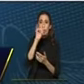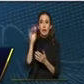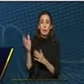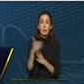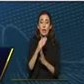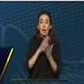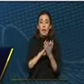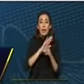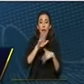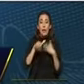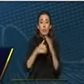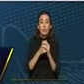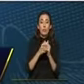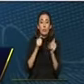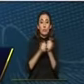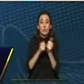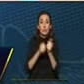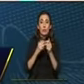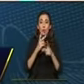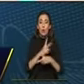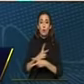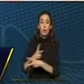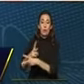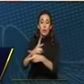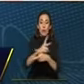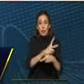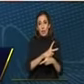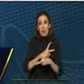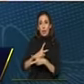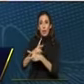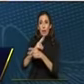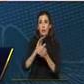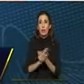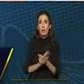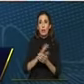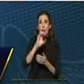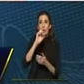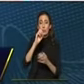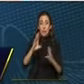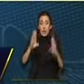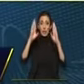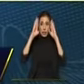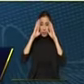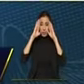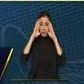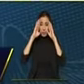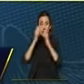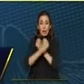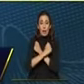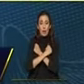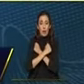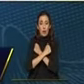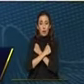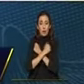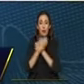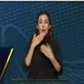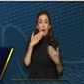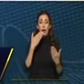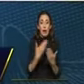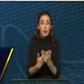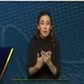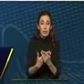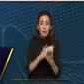Gracias, Carlos. Gracias, Ricardo, por sus cuidados. Zenaida, por sus atenciones, por su cariño. Gracias a